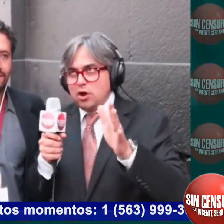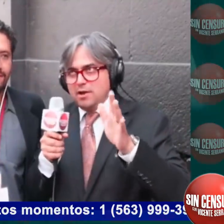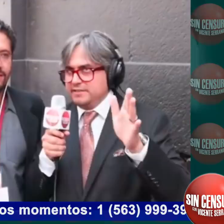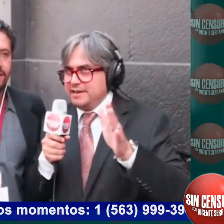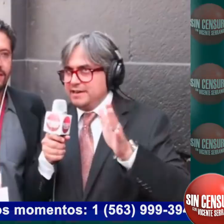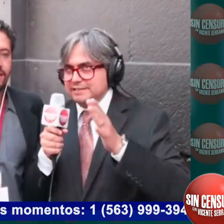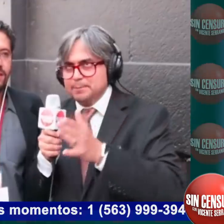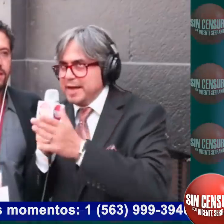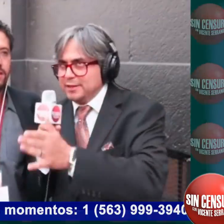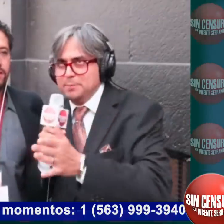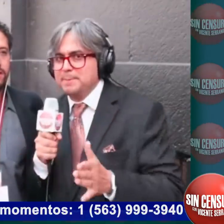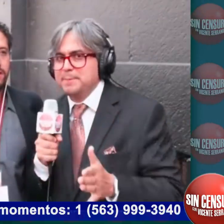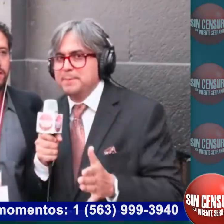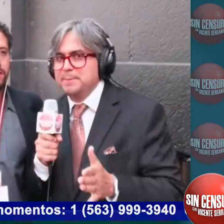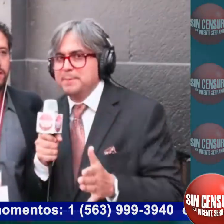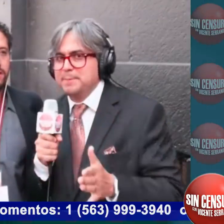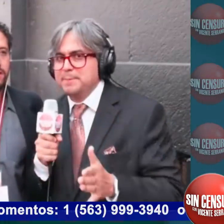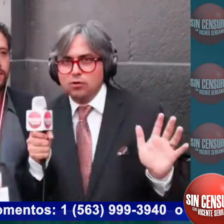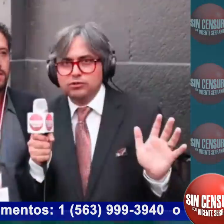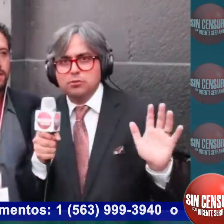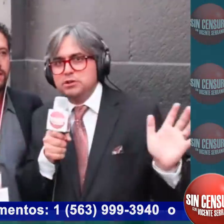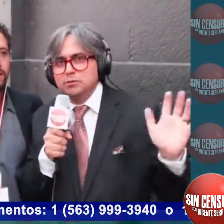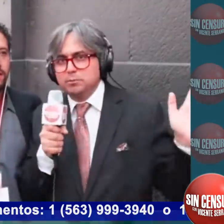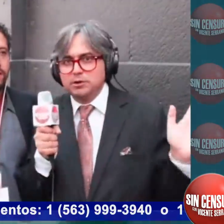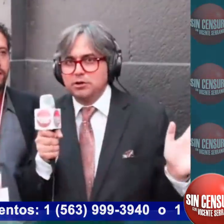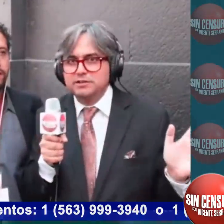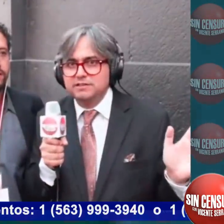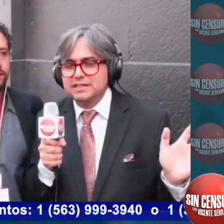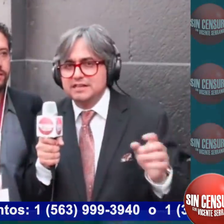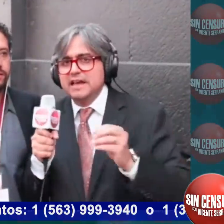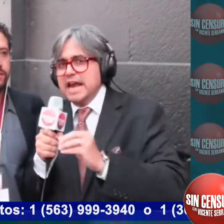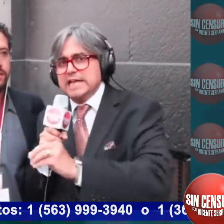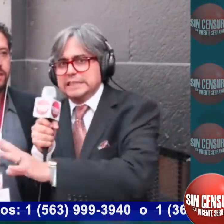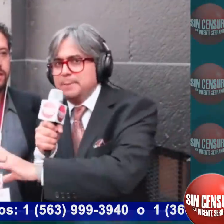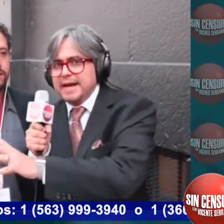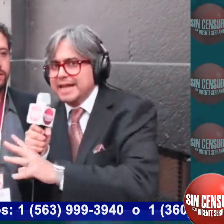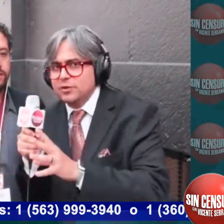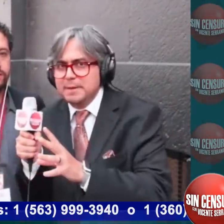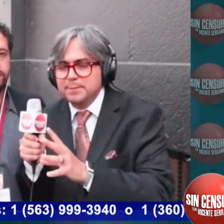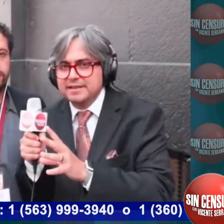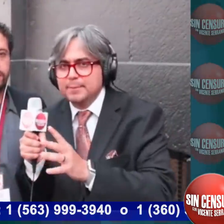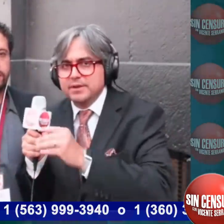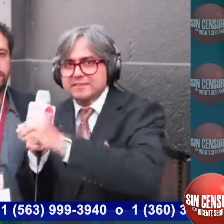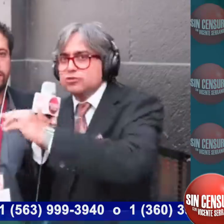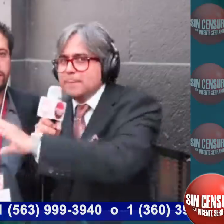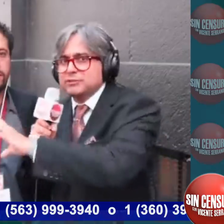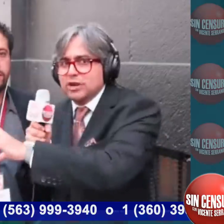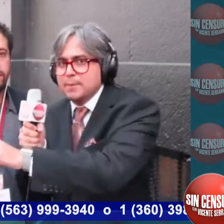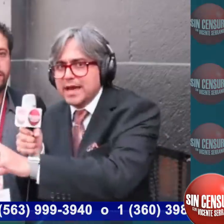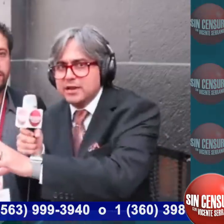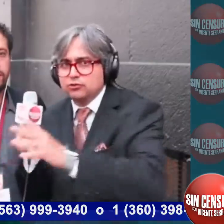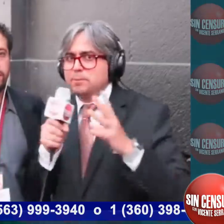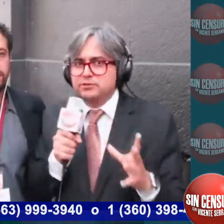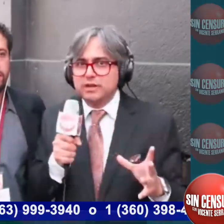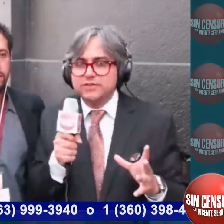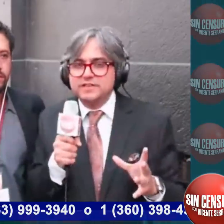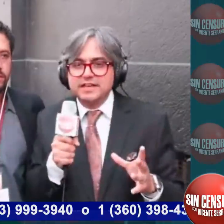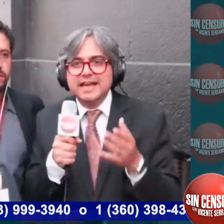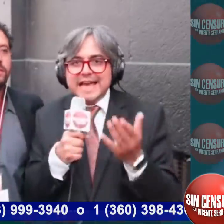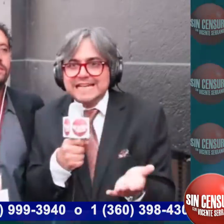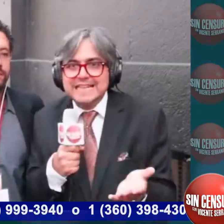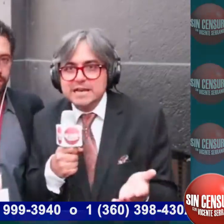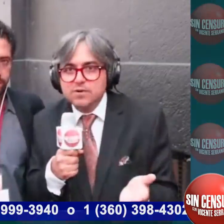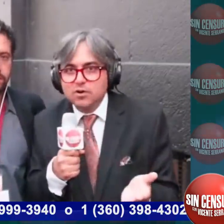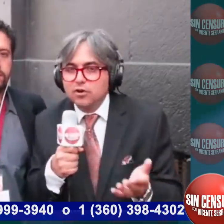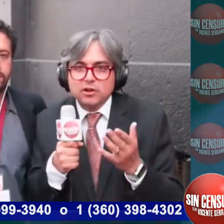pueden decir, no, es que le están pagando a mi empresa, yo soy otra cosa, yo emito mis opiniones distintas, le están pagando a mi empresa y eso es una persona moral, yo soy persona